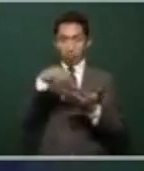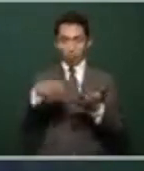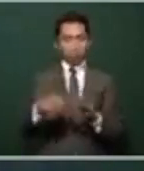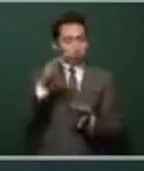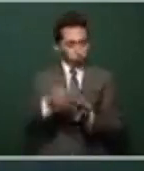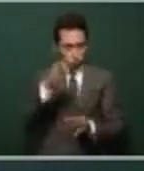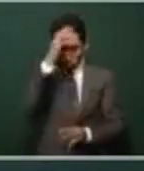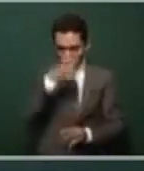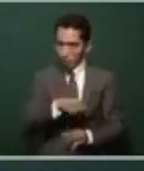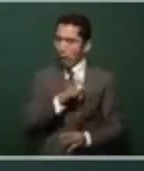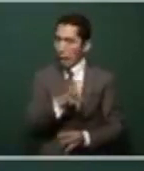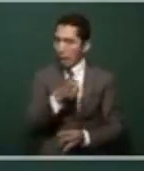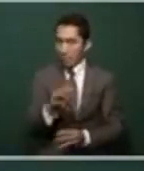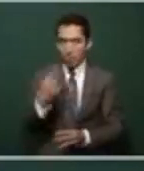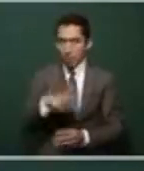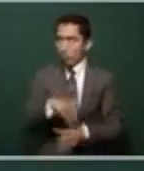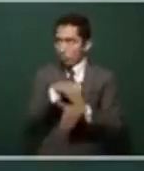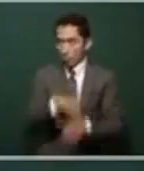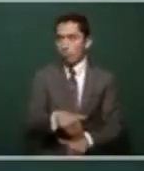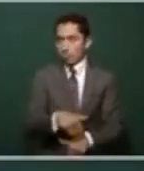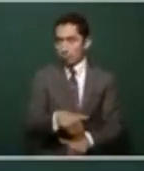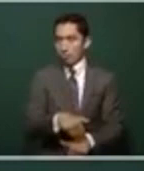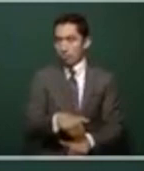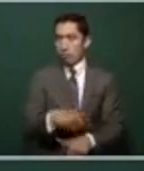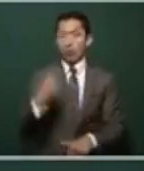nosotros apoyar